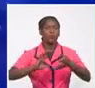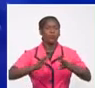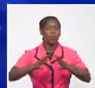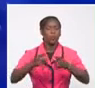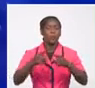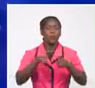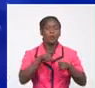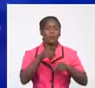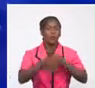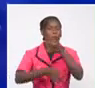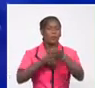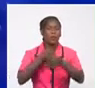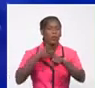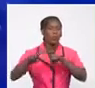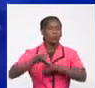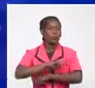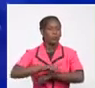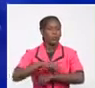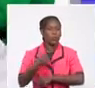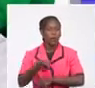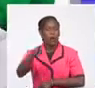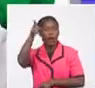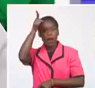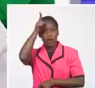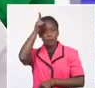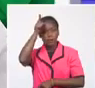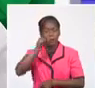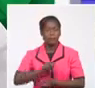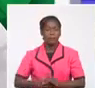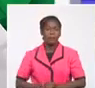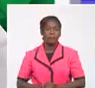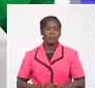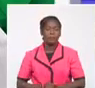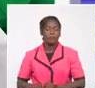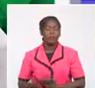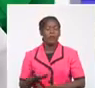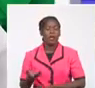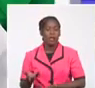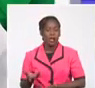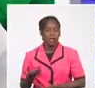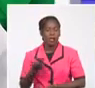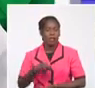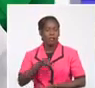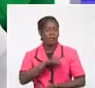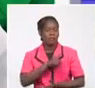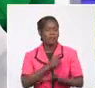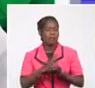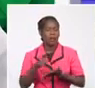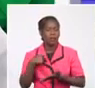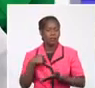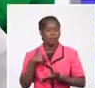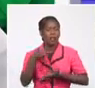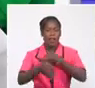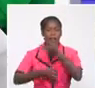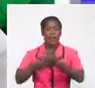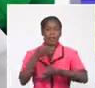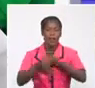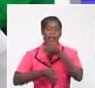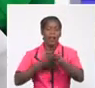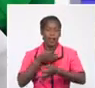alemanas. Eso lo comentamos aquí hará una semana atrás. Lo estuvimos